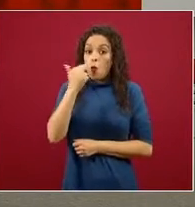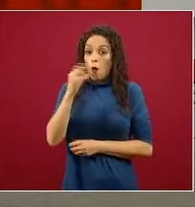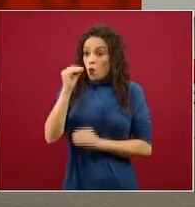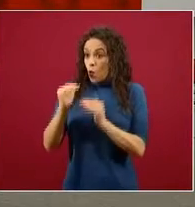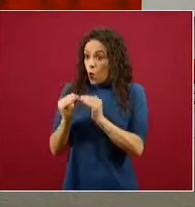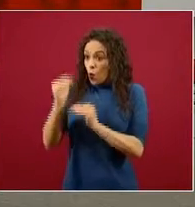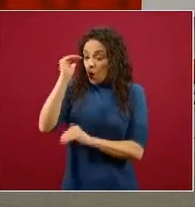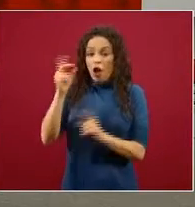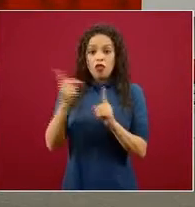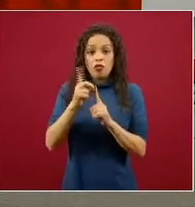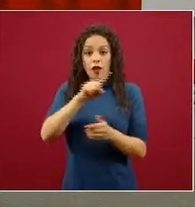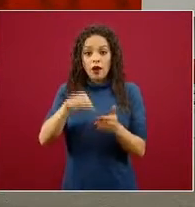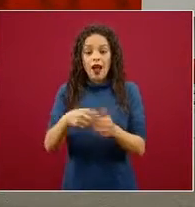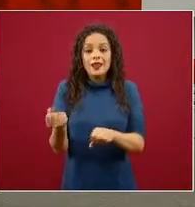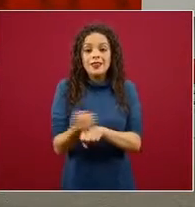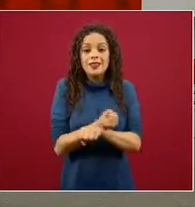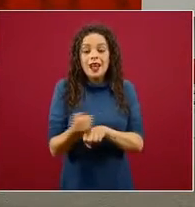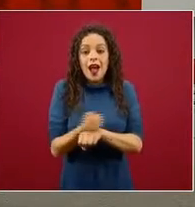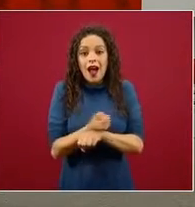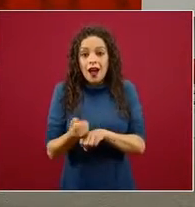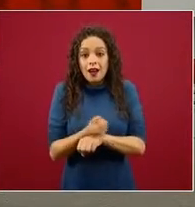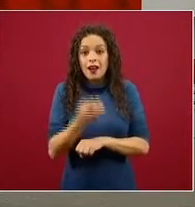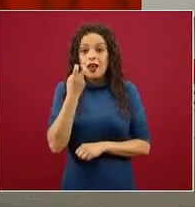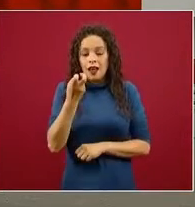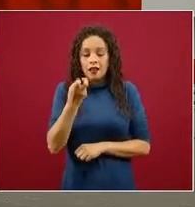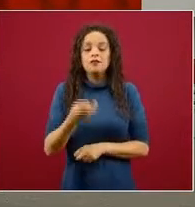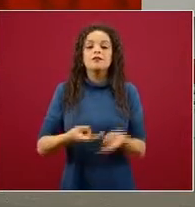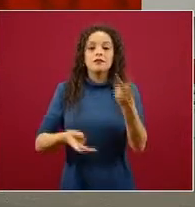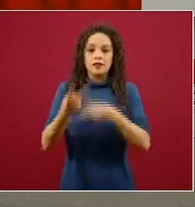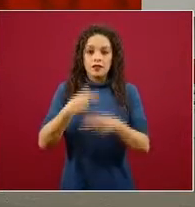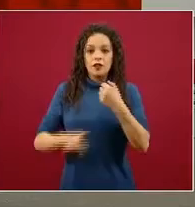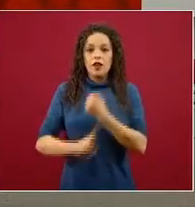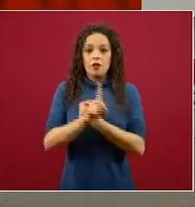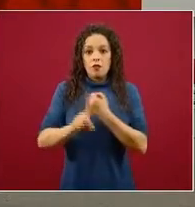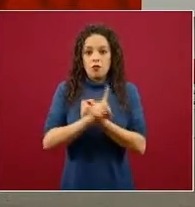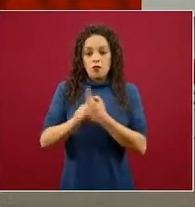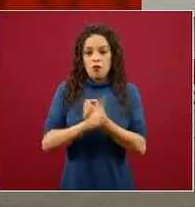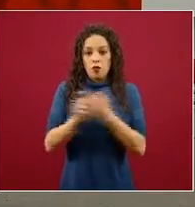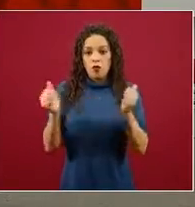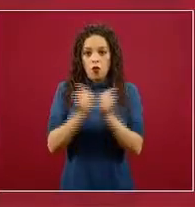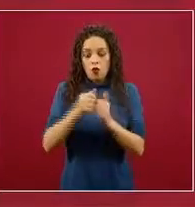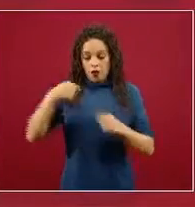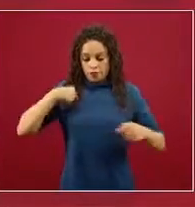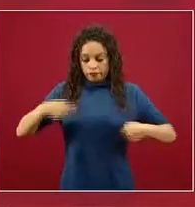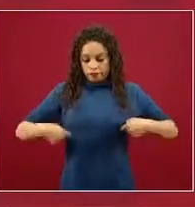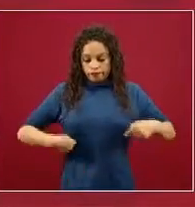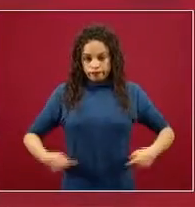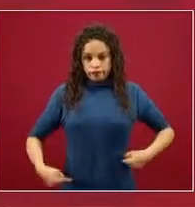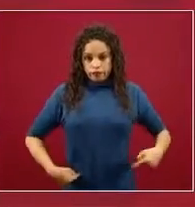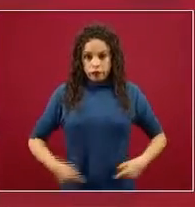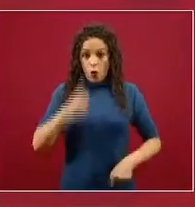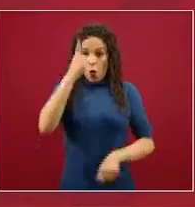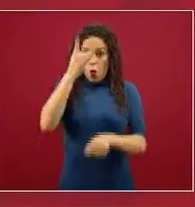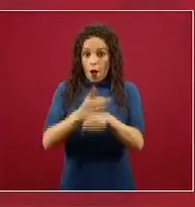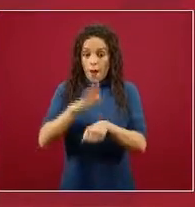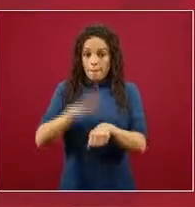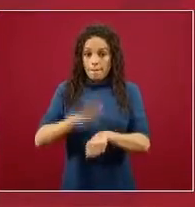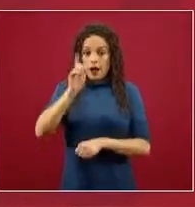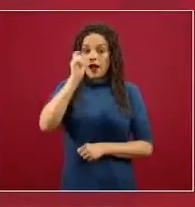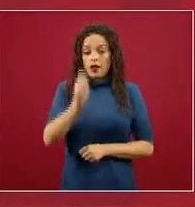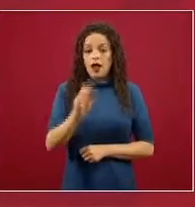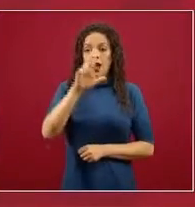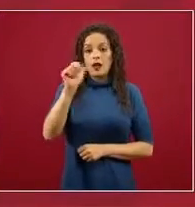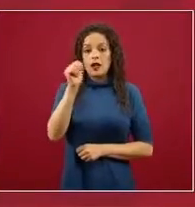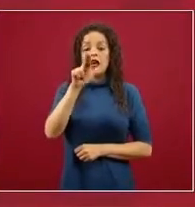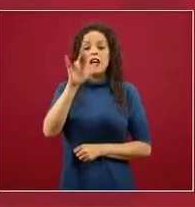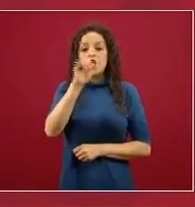la sangre va deteriorando prácticamente todos los órganos del cuerpo, en particular los riñones, la